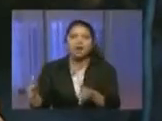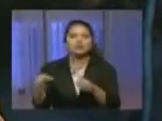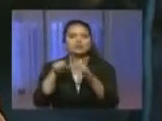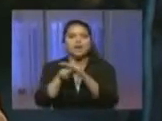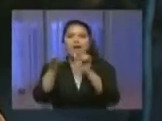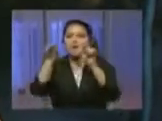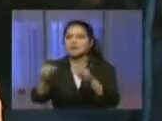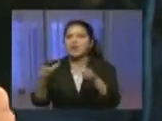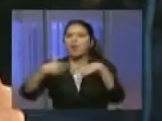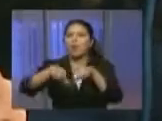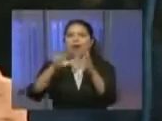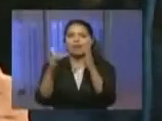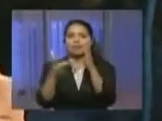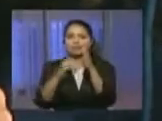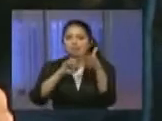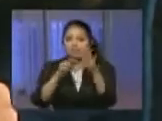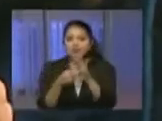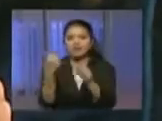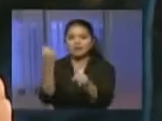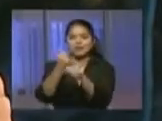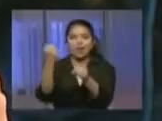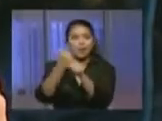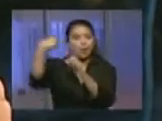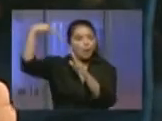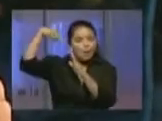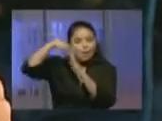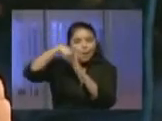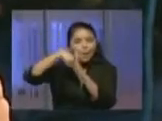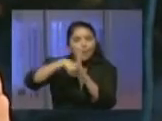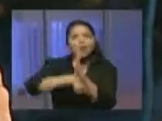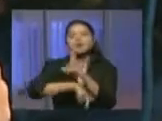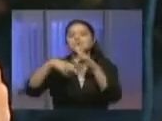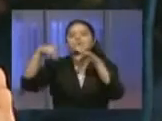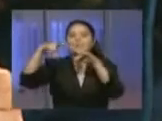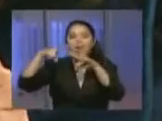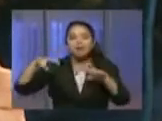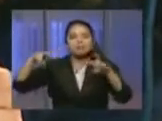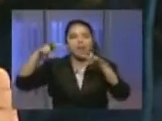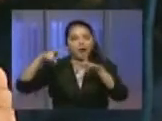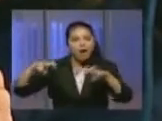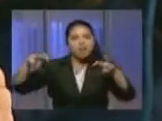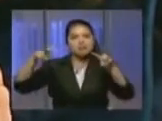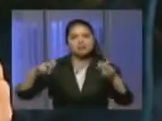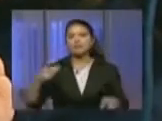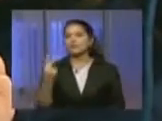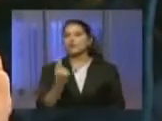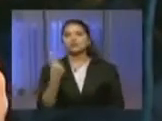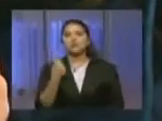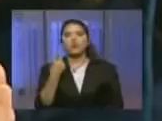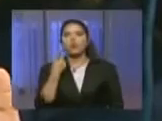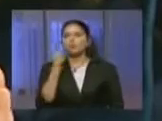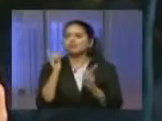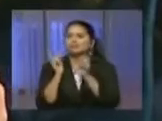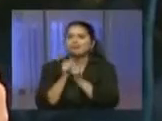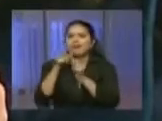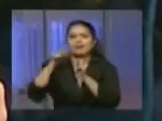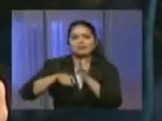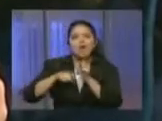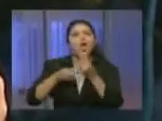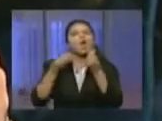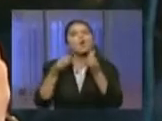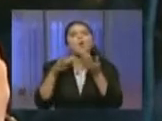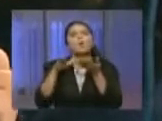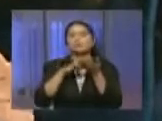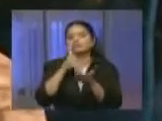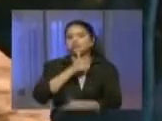técnicas desarrollan un trabajo profundo de análisis no solamente de las necesidades sino cómo afrontarlas de la mejor